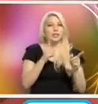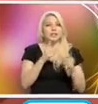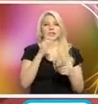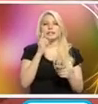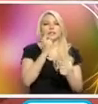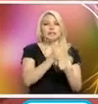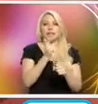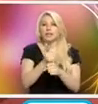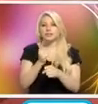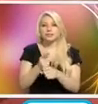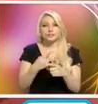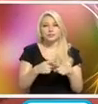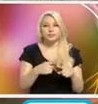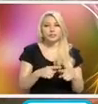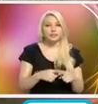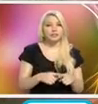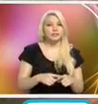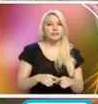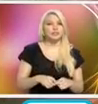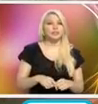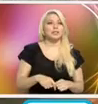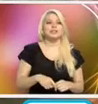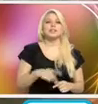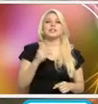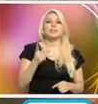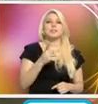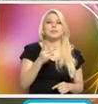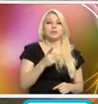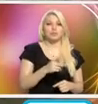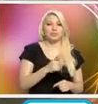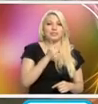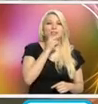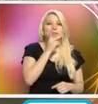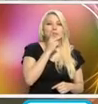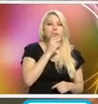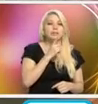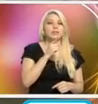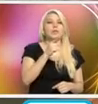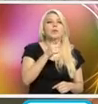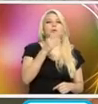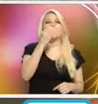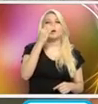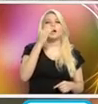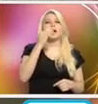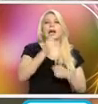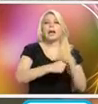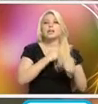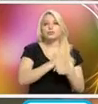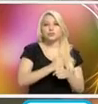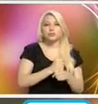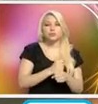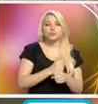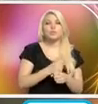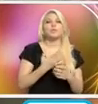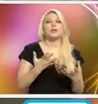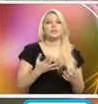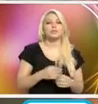autoridad. Frecuentemente le digo al padre, ¿cuántos años tienes? 40, 50. ¿Cuántos tiene tu hijo? 12, 10,